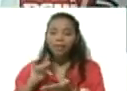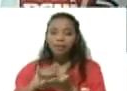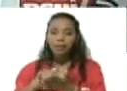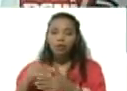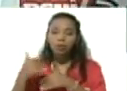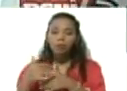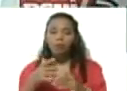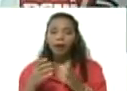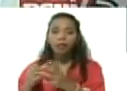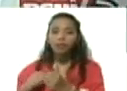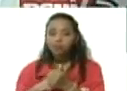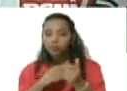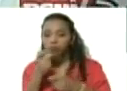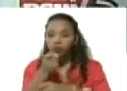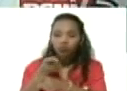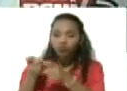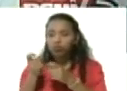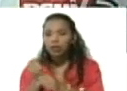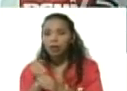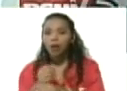Sobre todo en